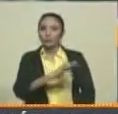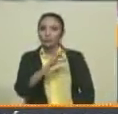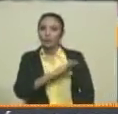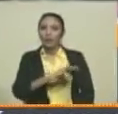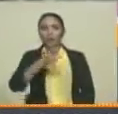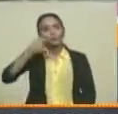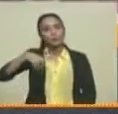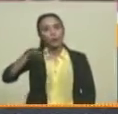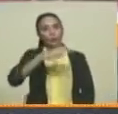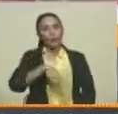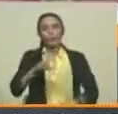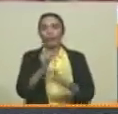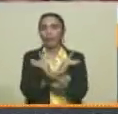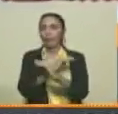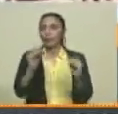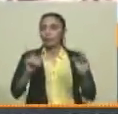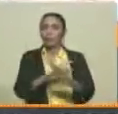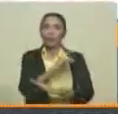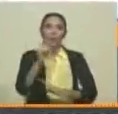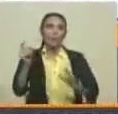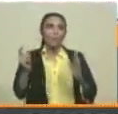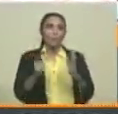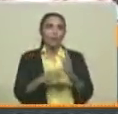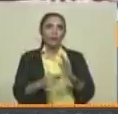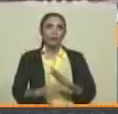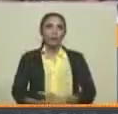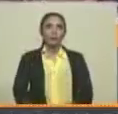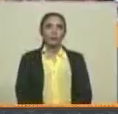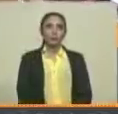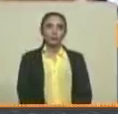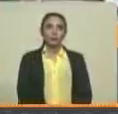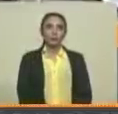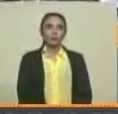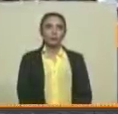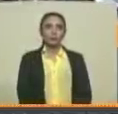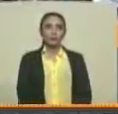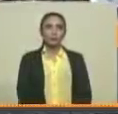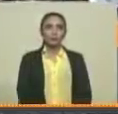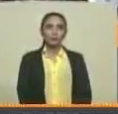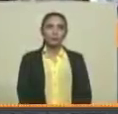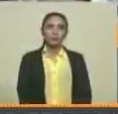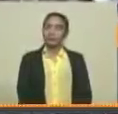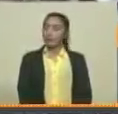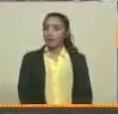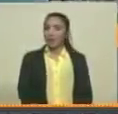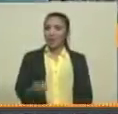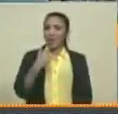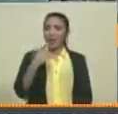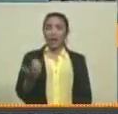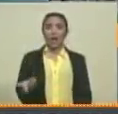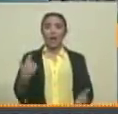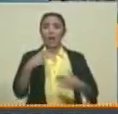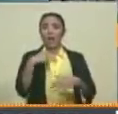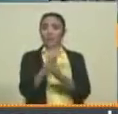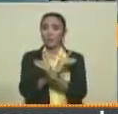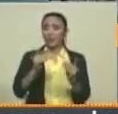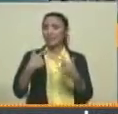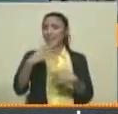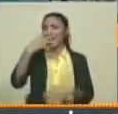profundamente democrática. La democracia no solamente es pegar cuatro gritos y la libertad de expresión, no.